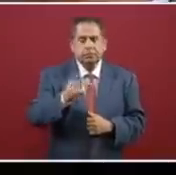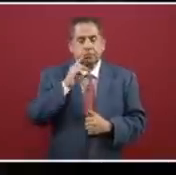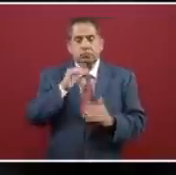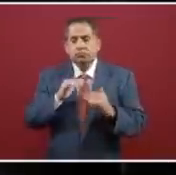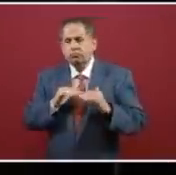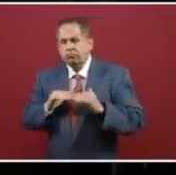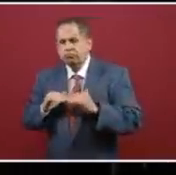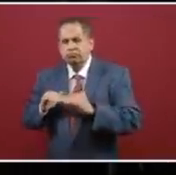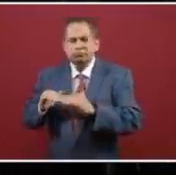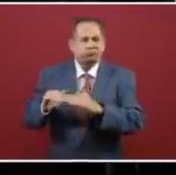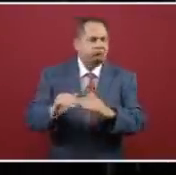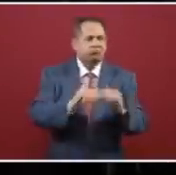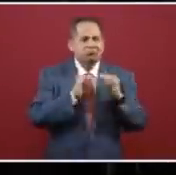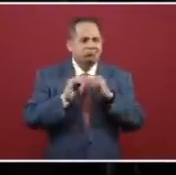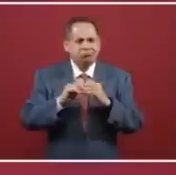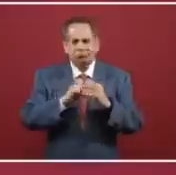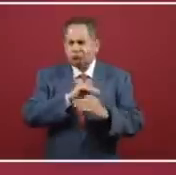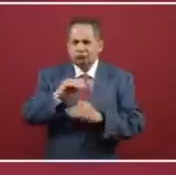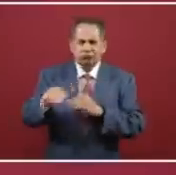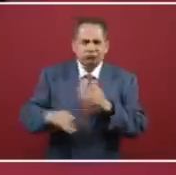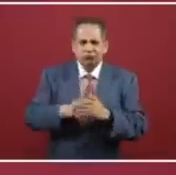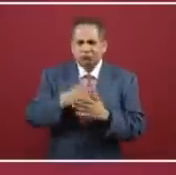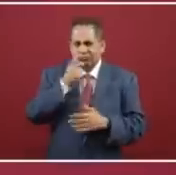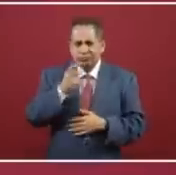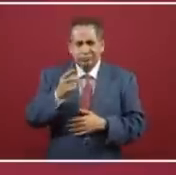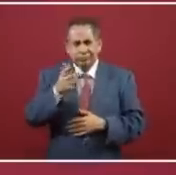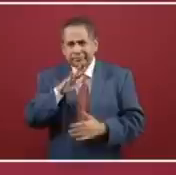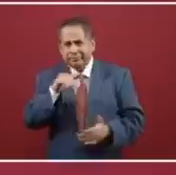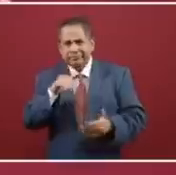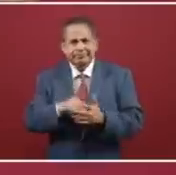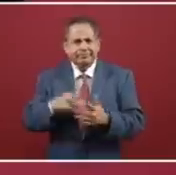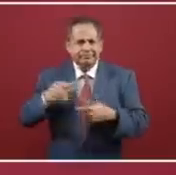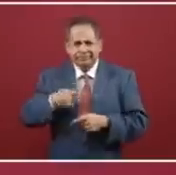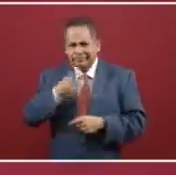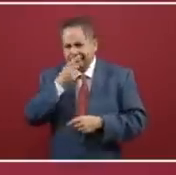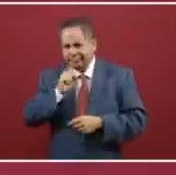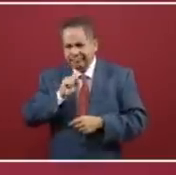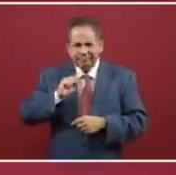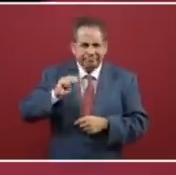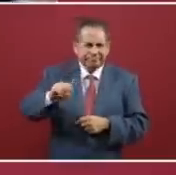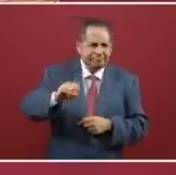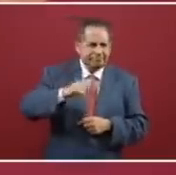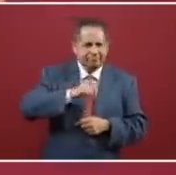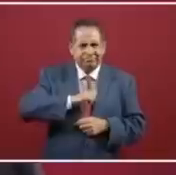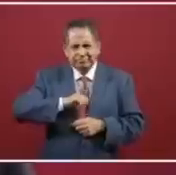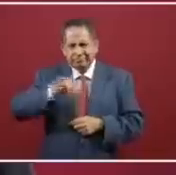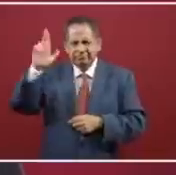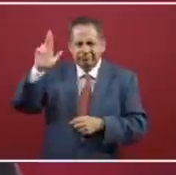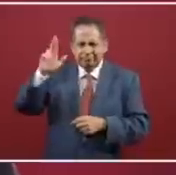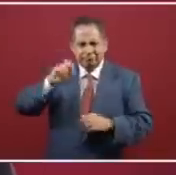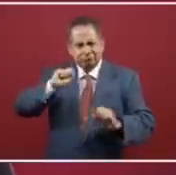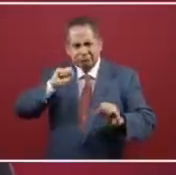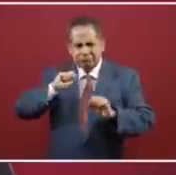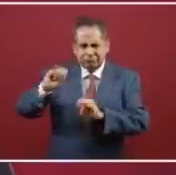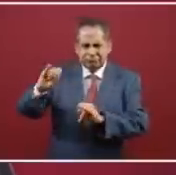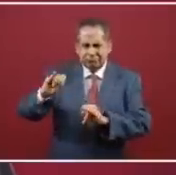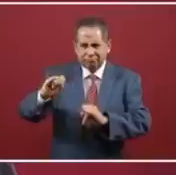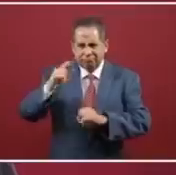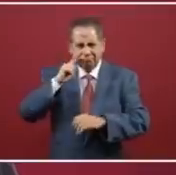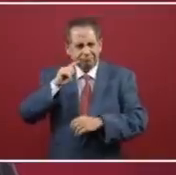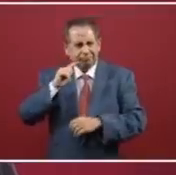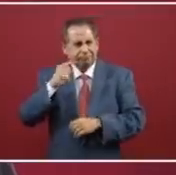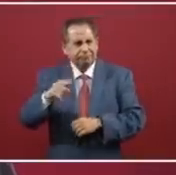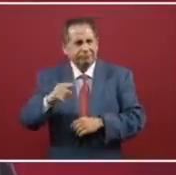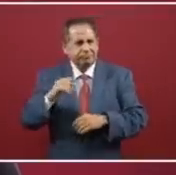unanimidad más de 10.000 levantaron la mano a favor del proyecto